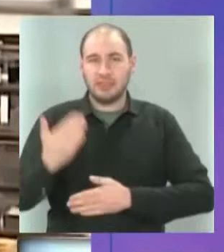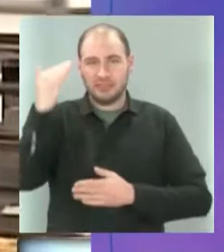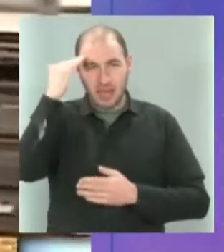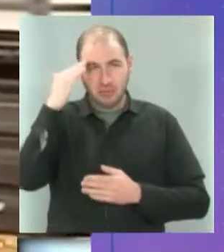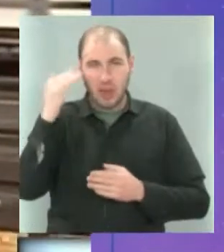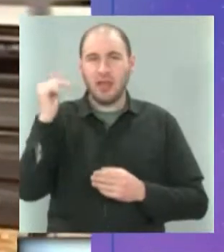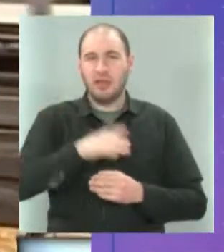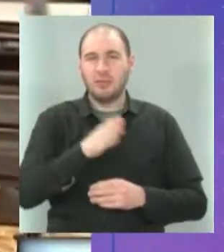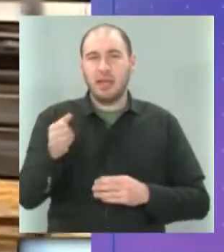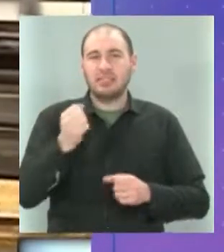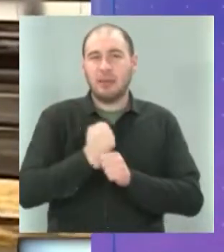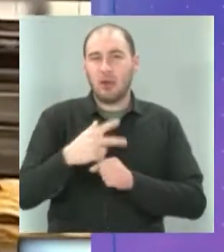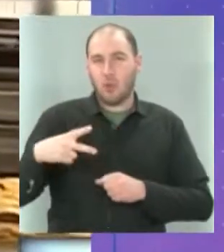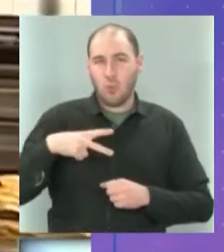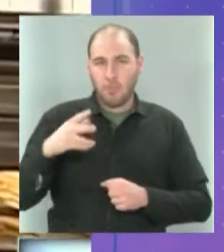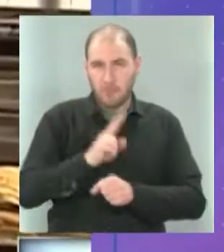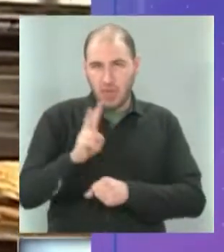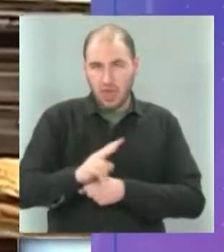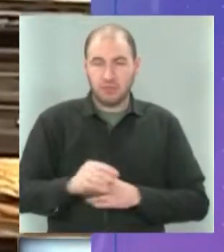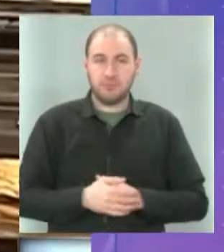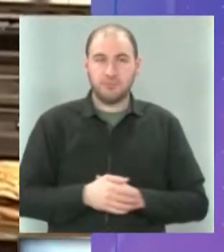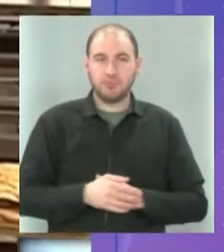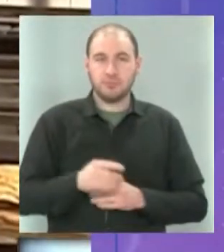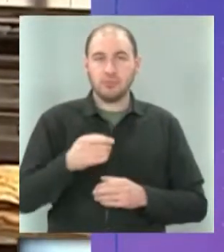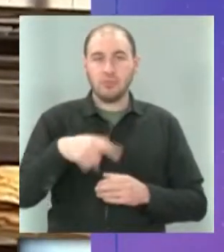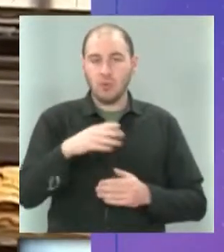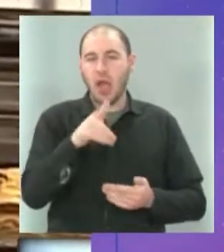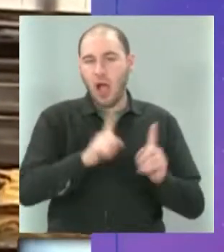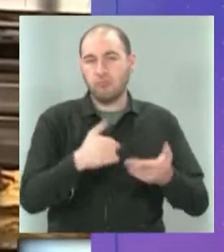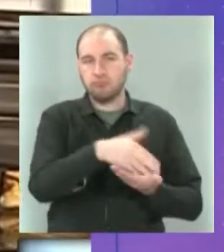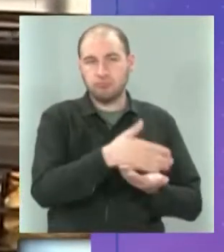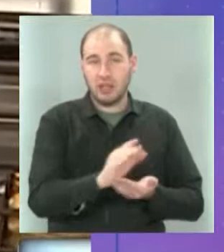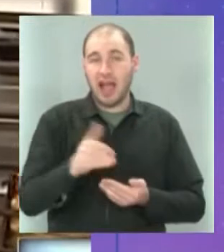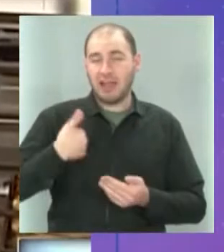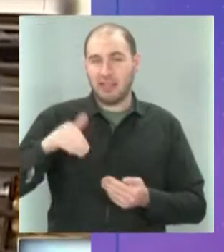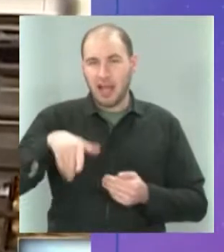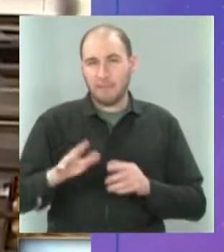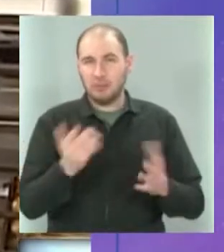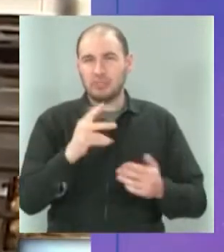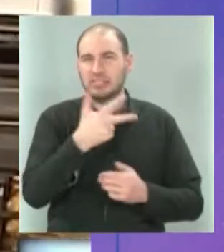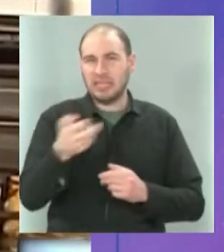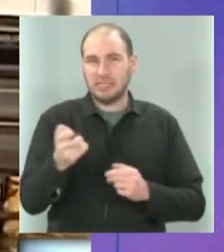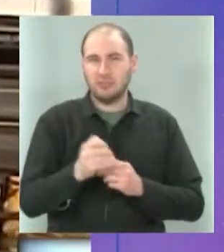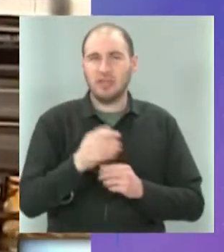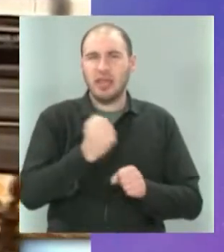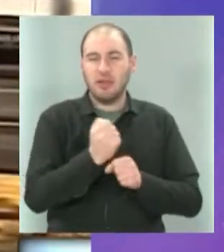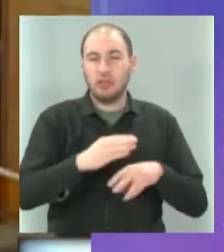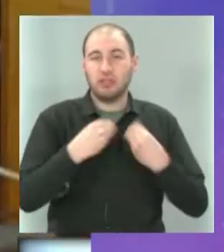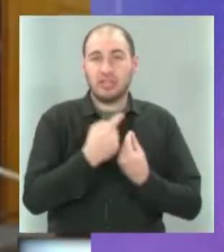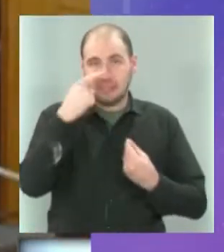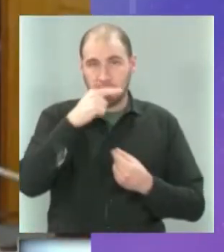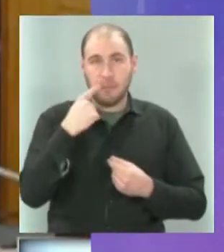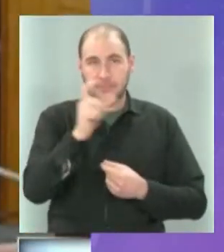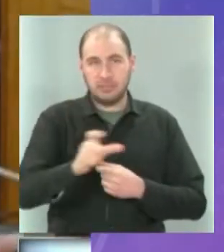intelectual deben recurrir al empleo protegido ante un mercado que las expulsa. En el país hay alrededor de 300 que dan empleo a 7.000